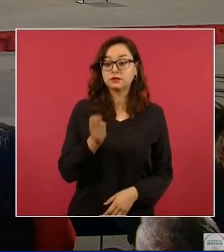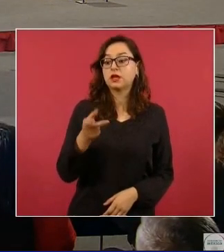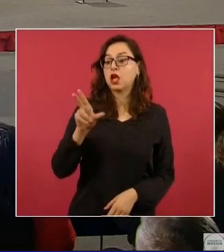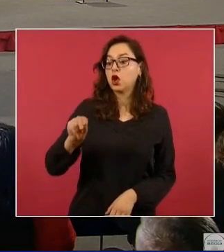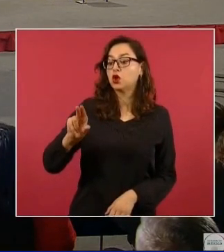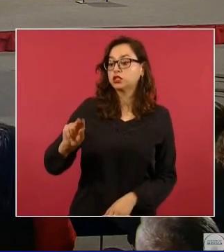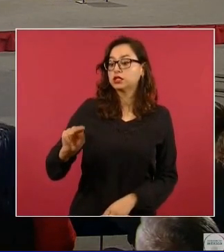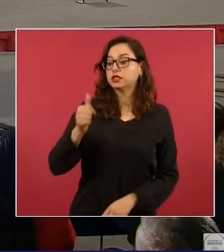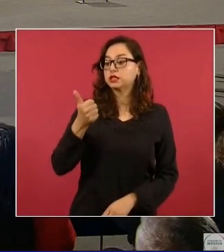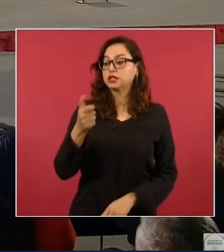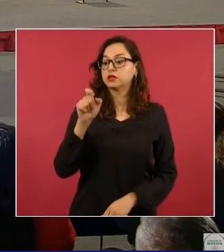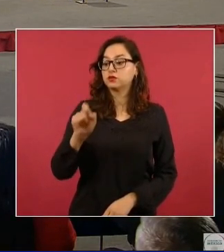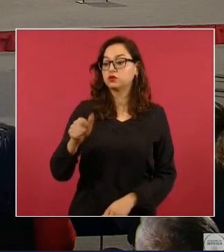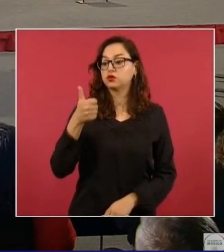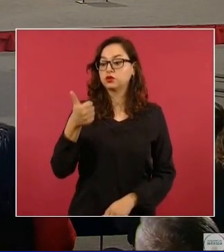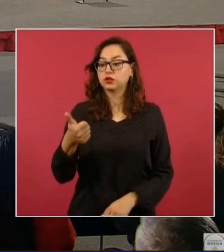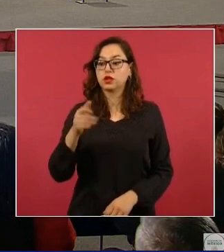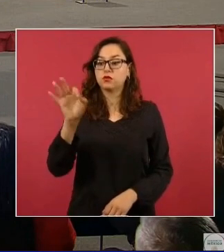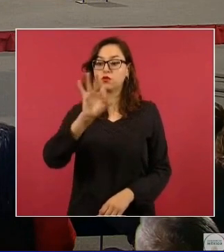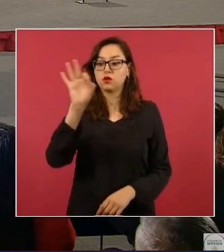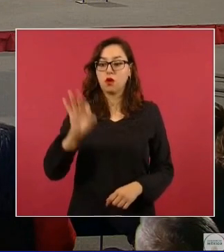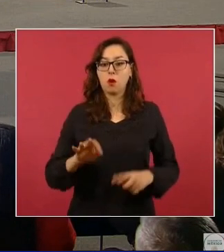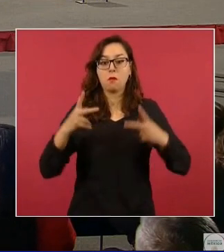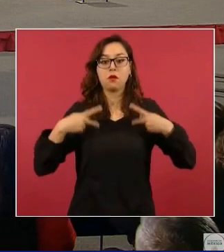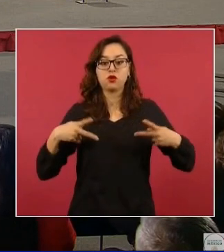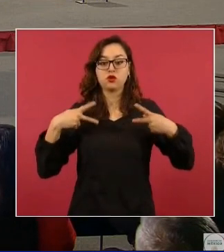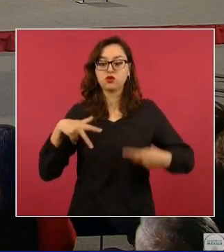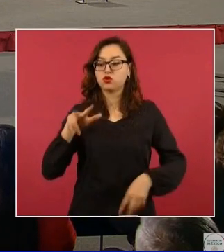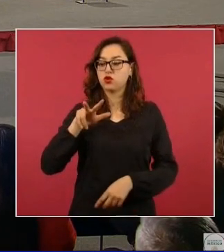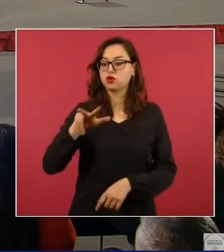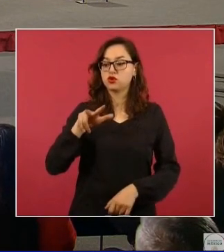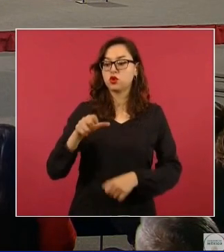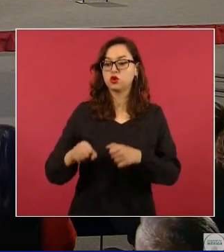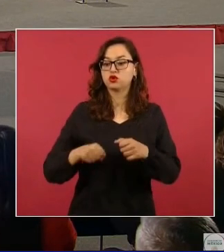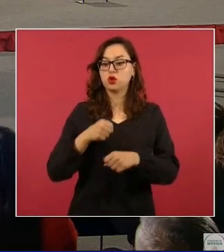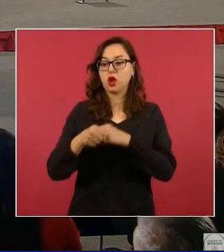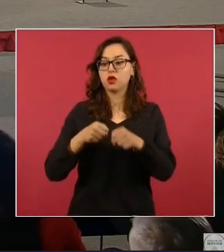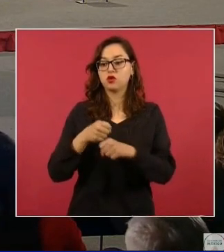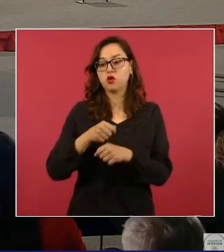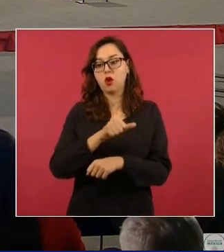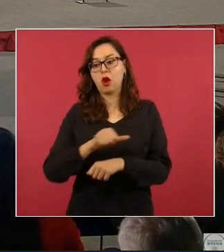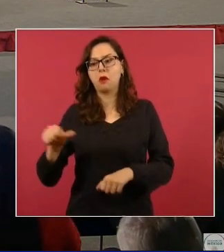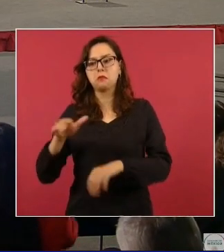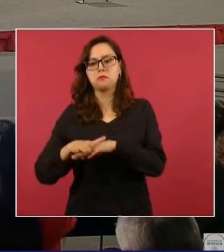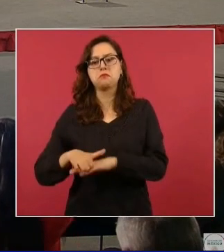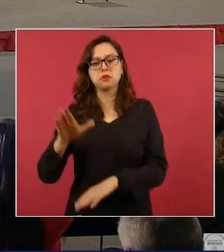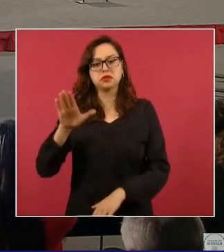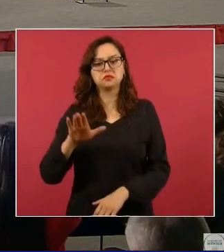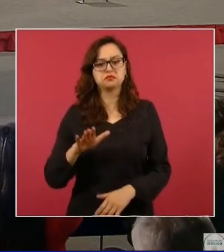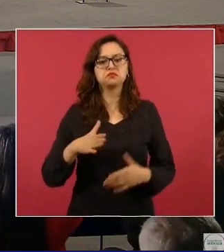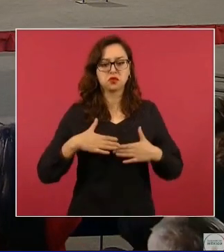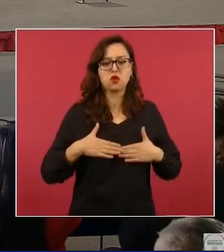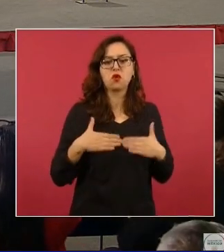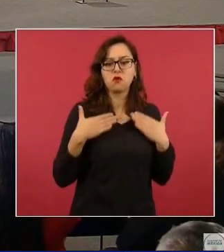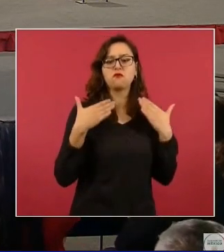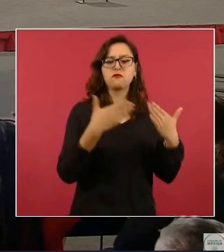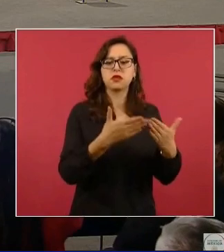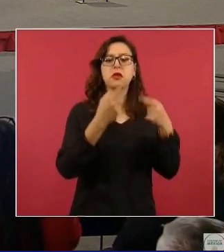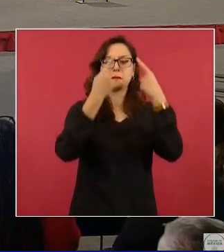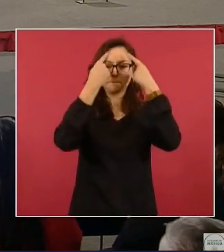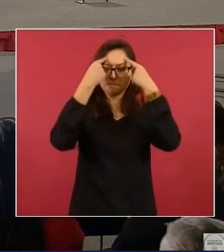población de 18 años y más manifestó confianza en la Marina durante junio de 2022,